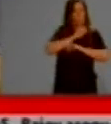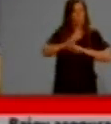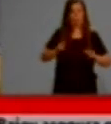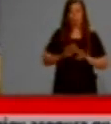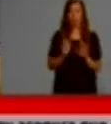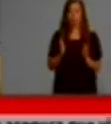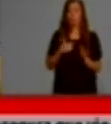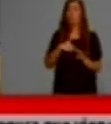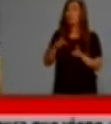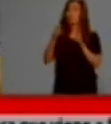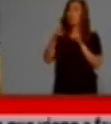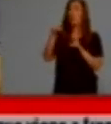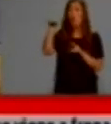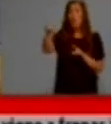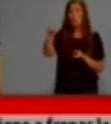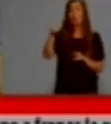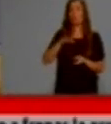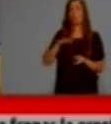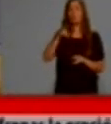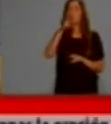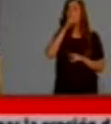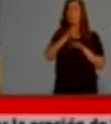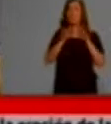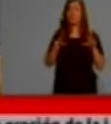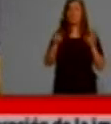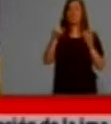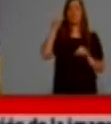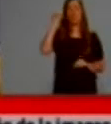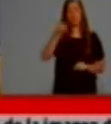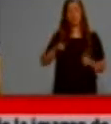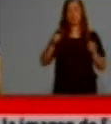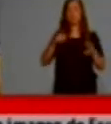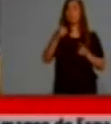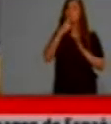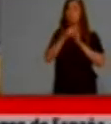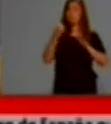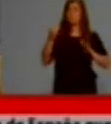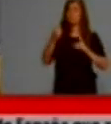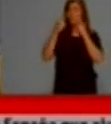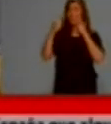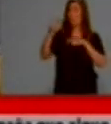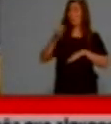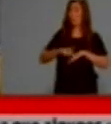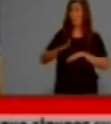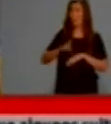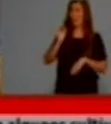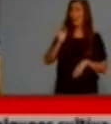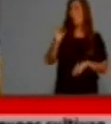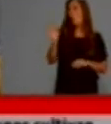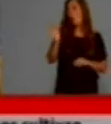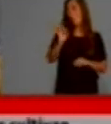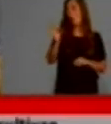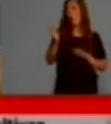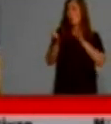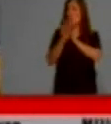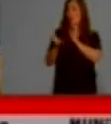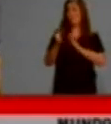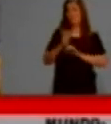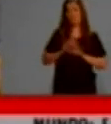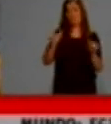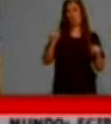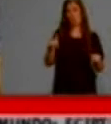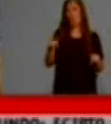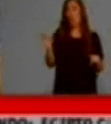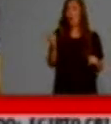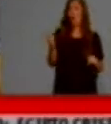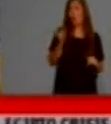que usted rompa hoy su silencio culposo o su silencio cómplice,